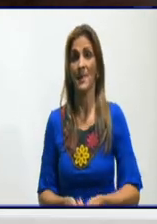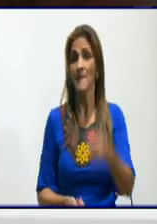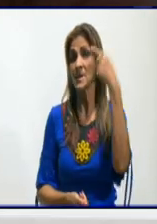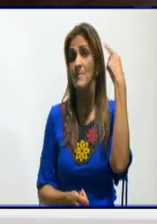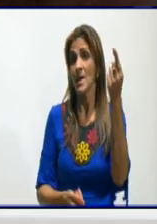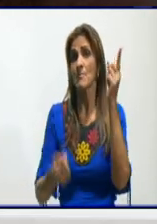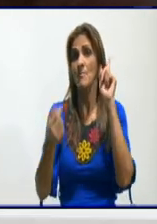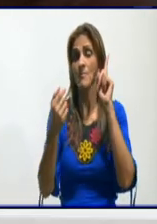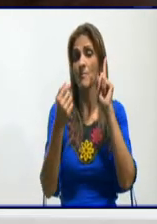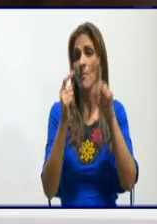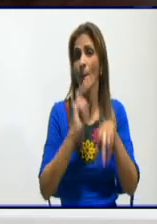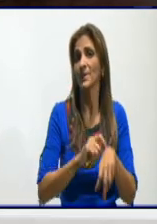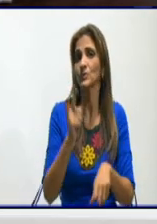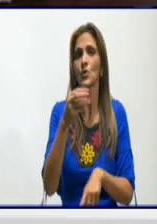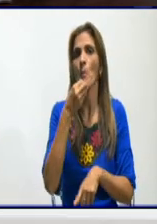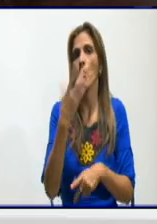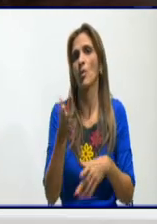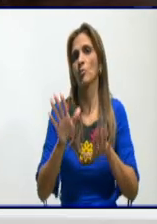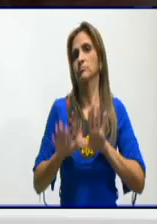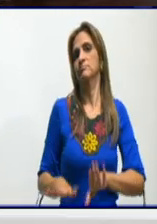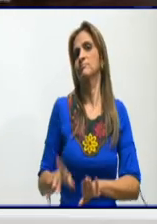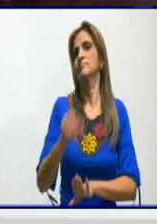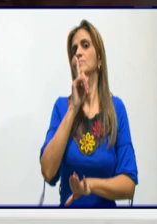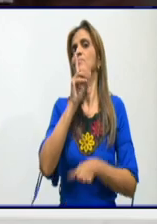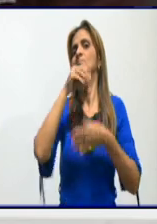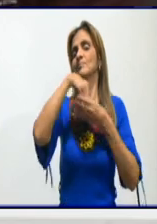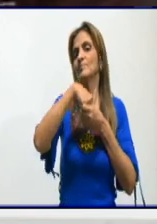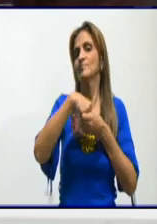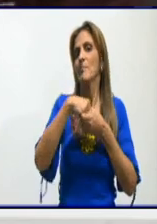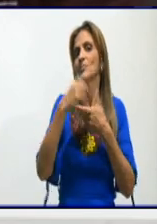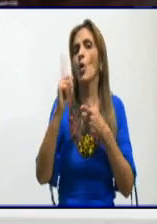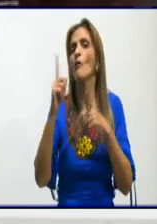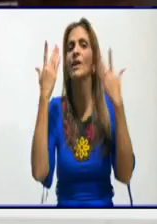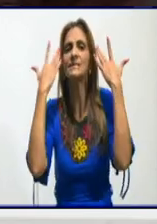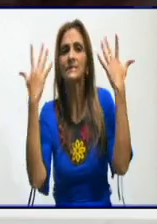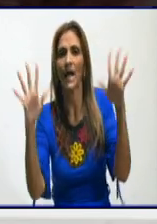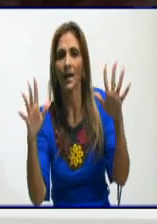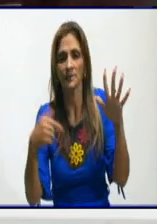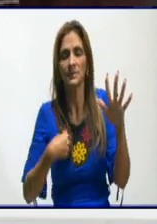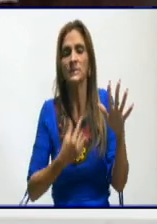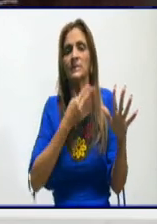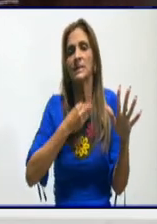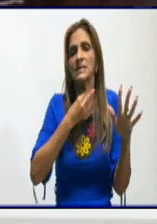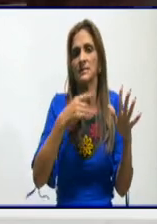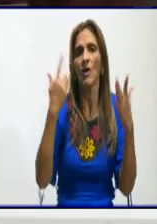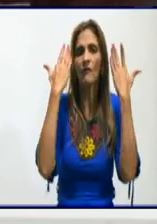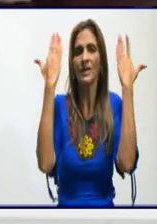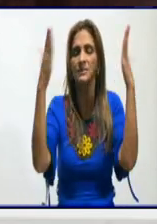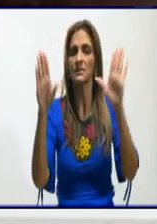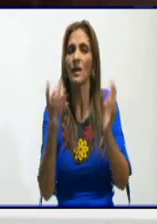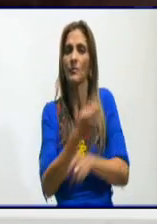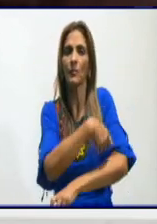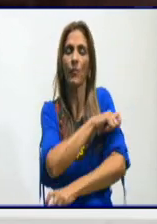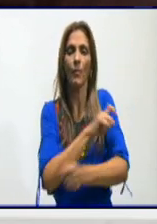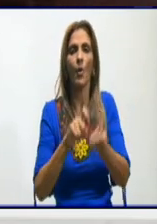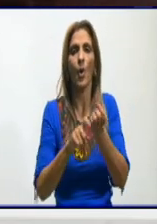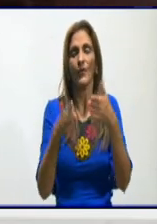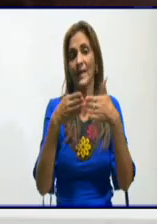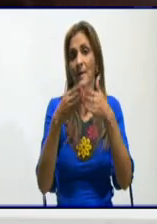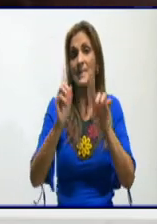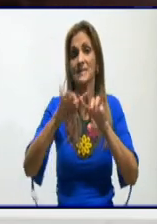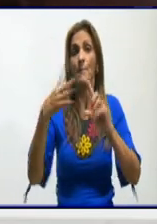abstenerme a felicitar a todos los granmenses por el éxito de haber ganado el campeonato de